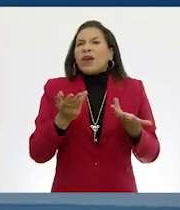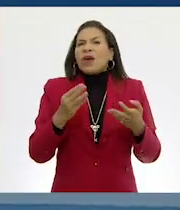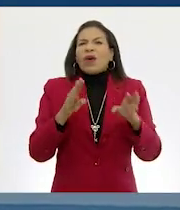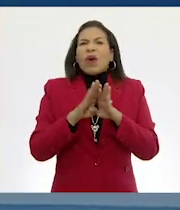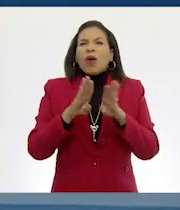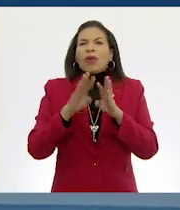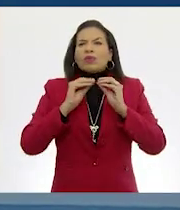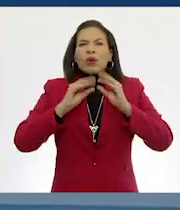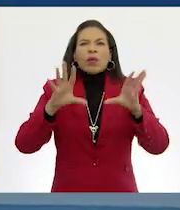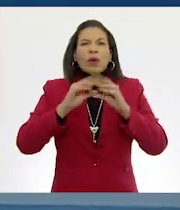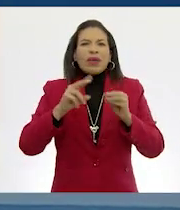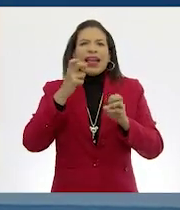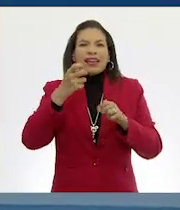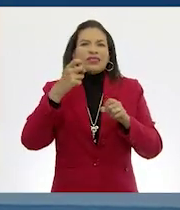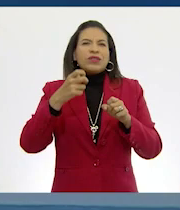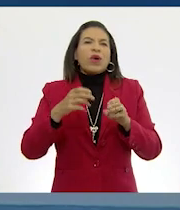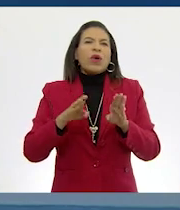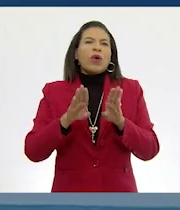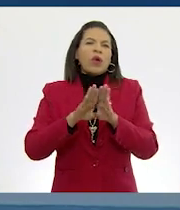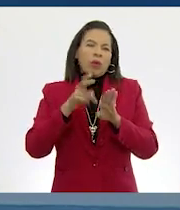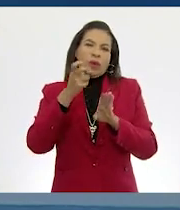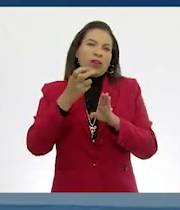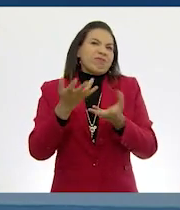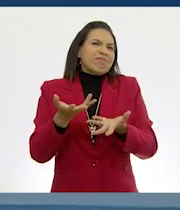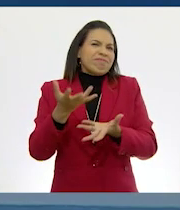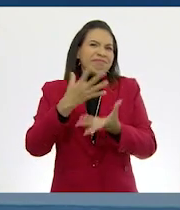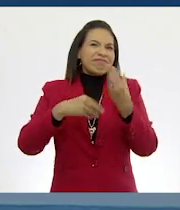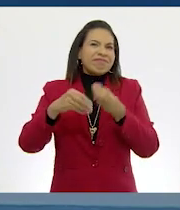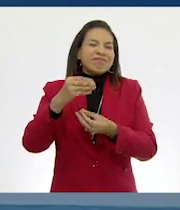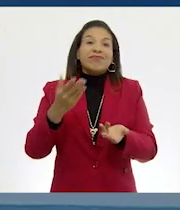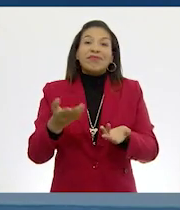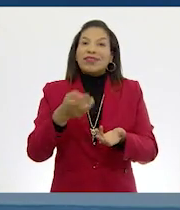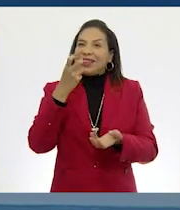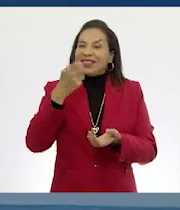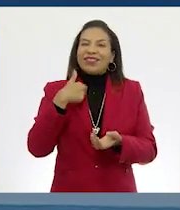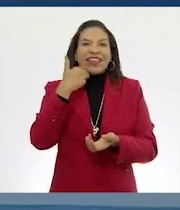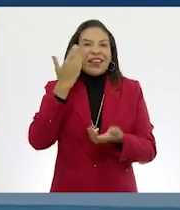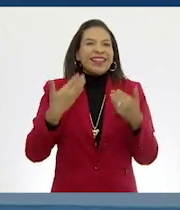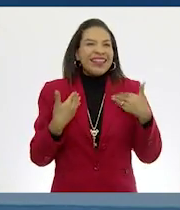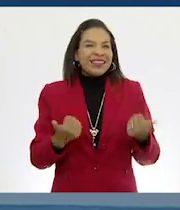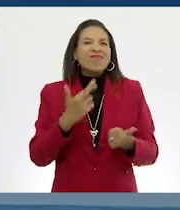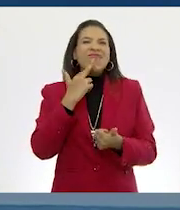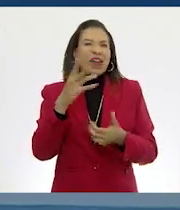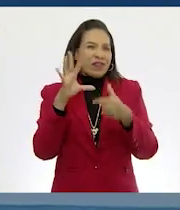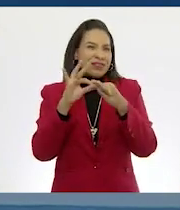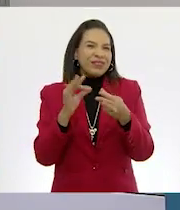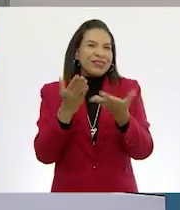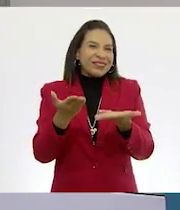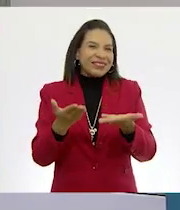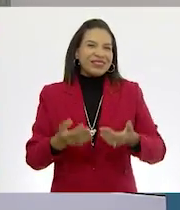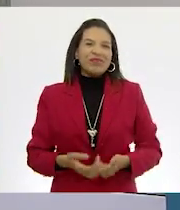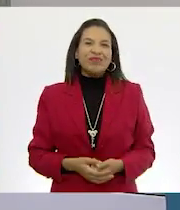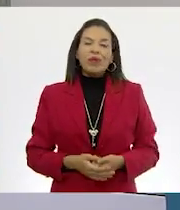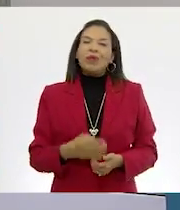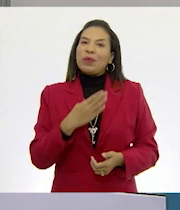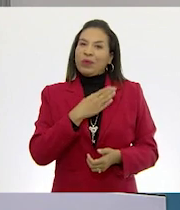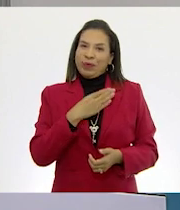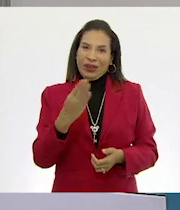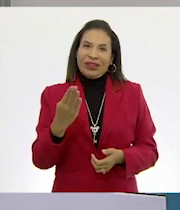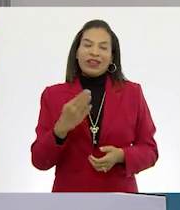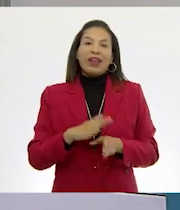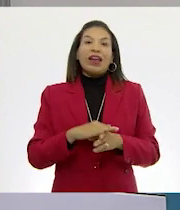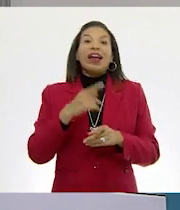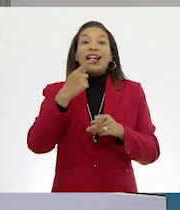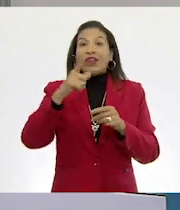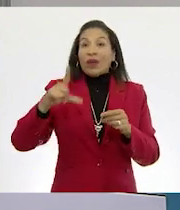se promovía eso mediante eso? Es que quiero entenderlo mejor. Bueno, desde